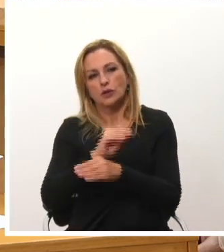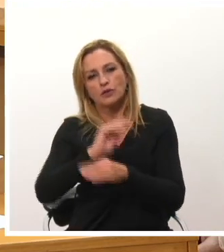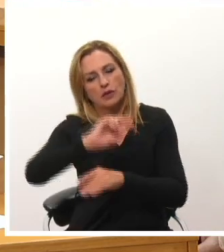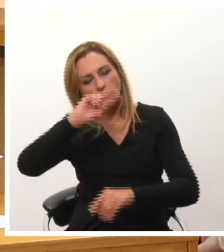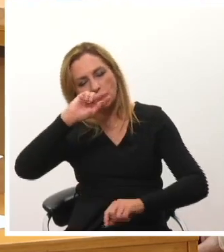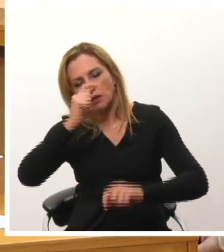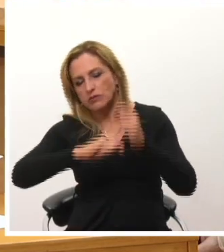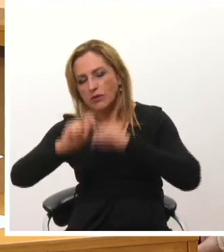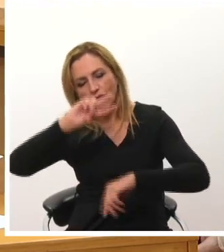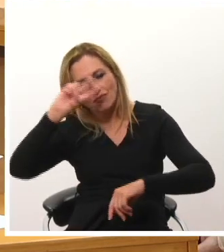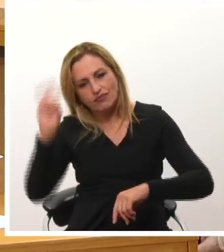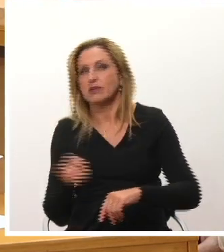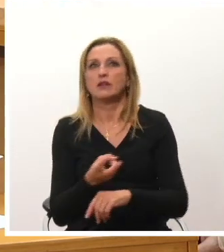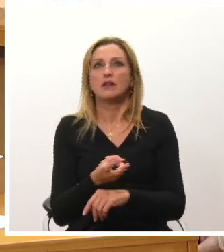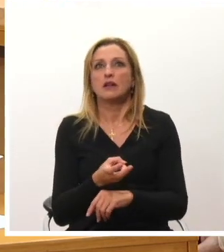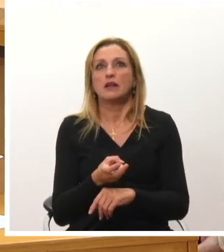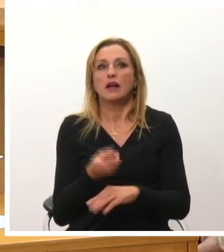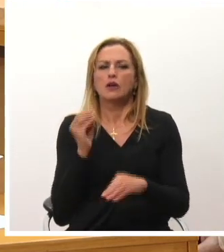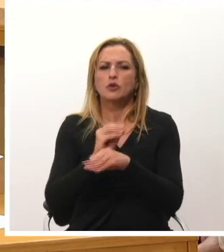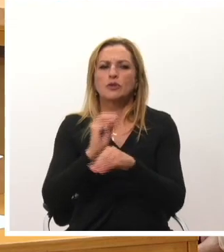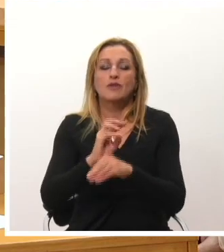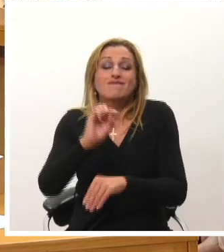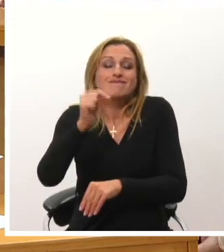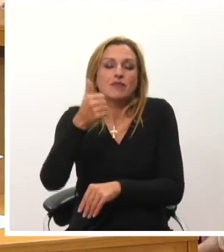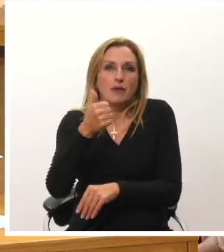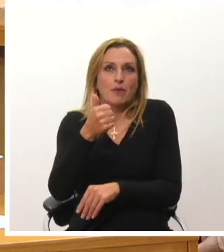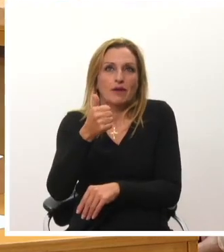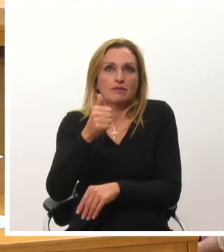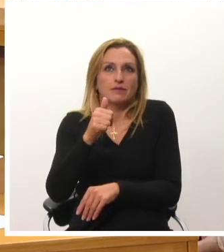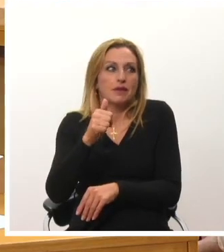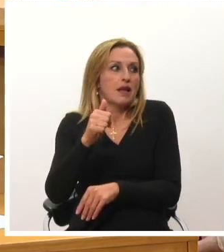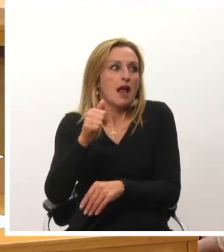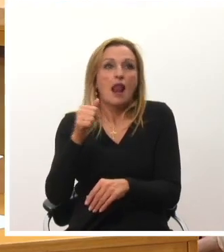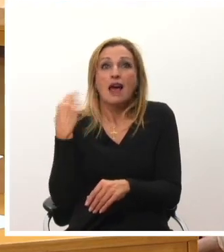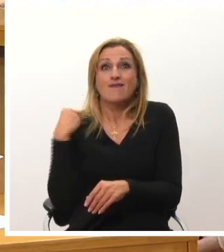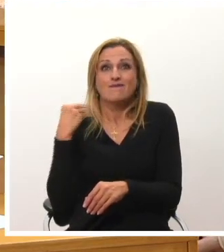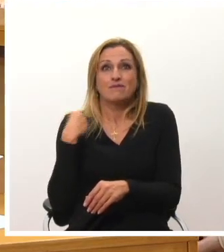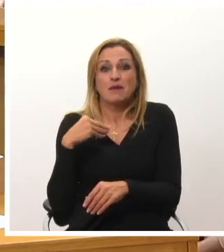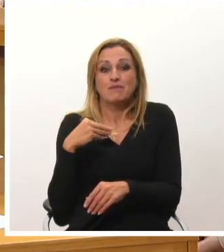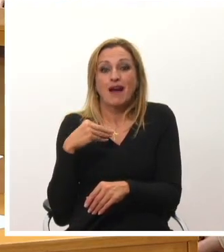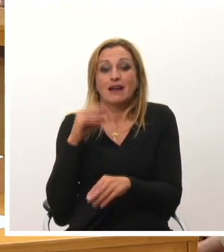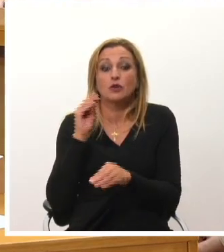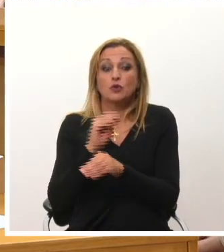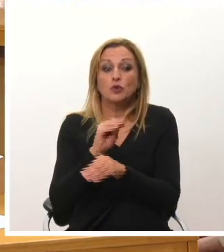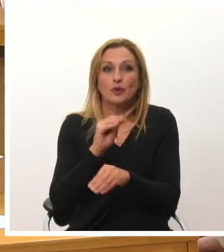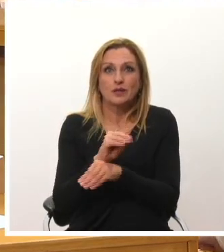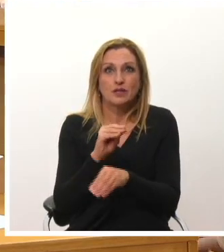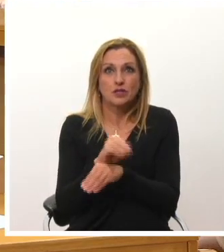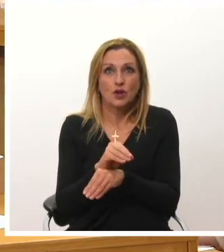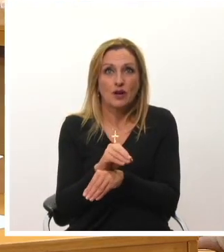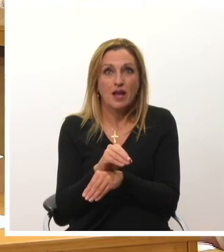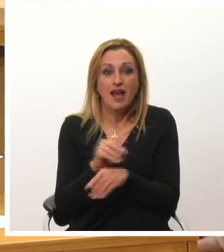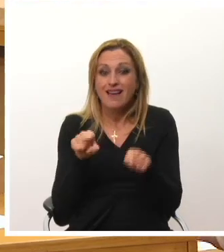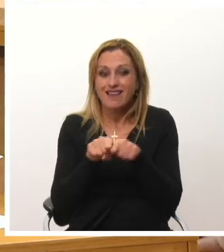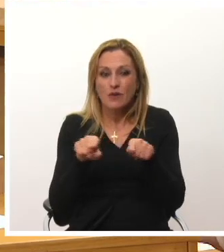subvenciones que le interesan mira que hay subvenciones Bueno pues solo unas pocas como siempre por cierto las mismas subvenciones se lo he dicho otras veces que estaban en el